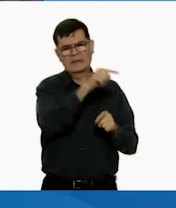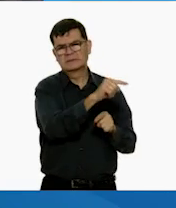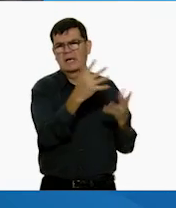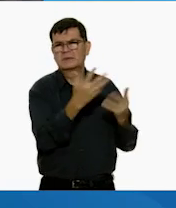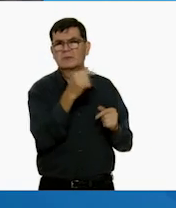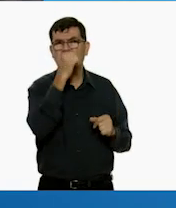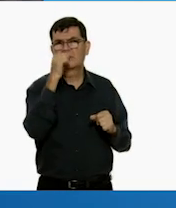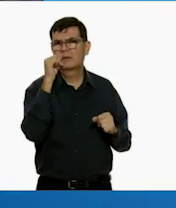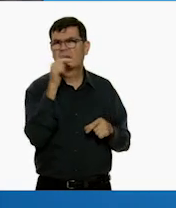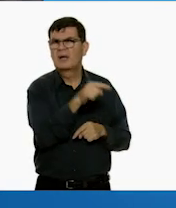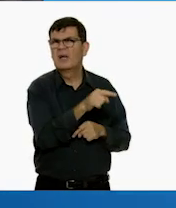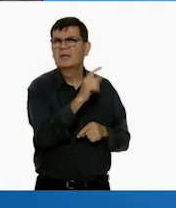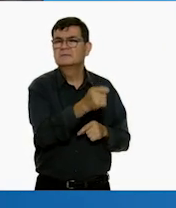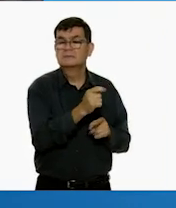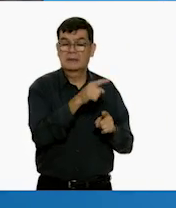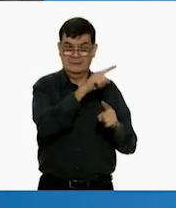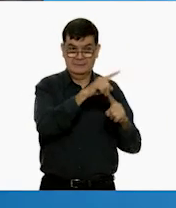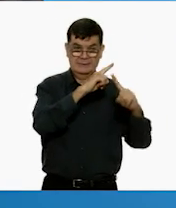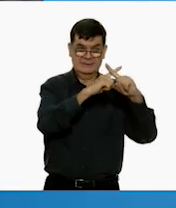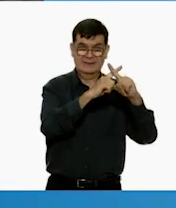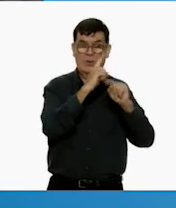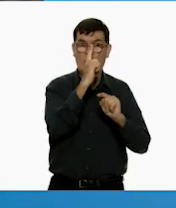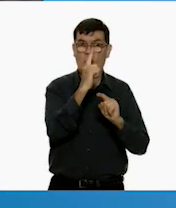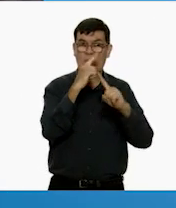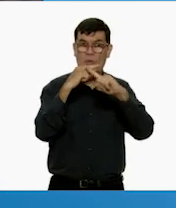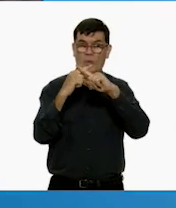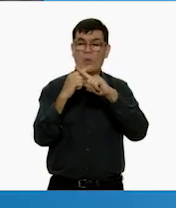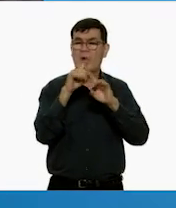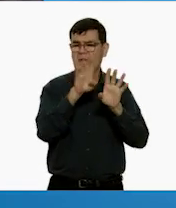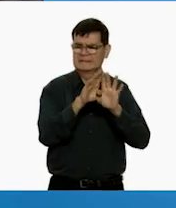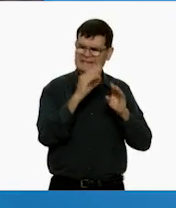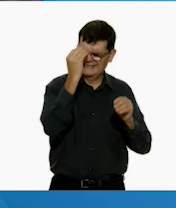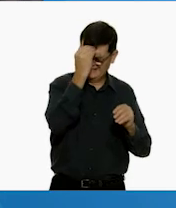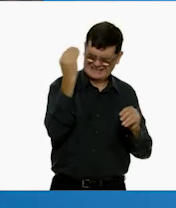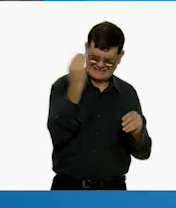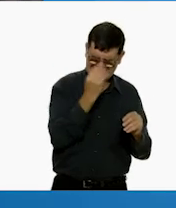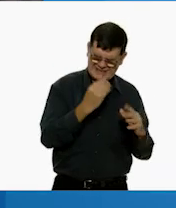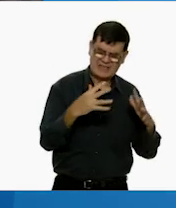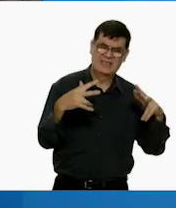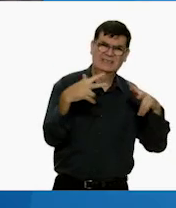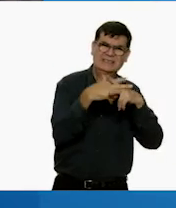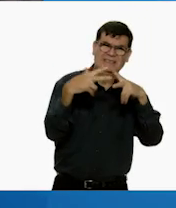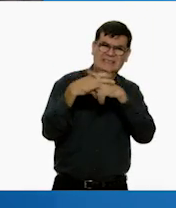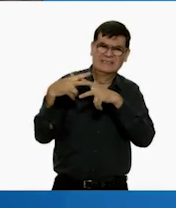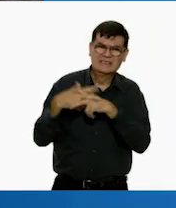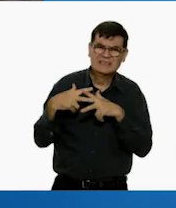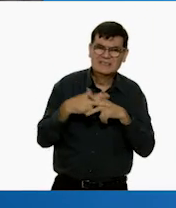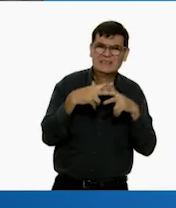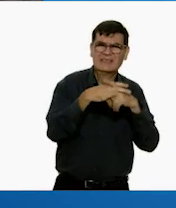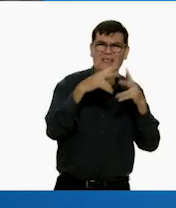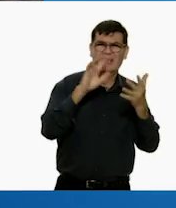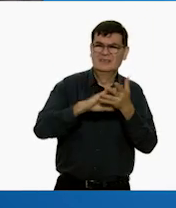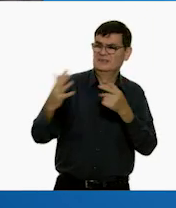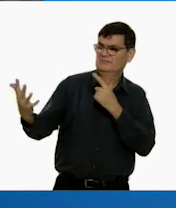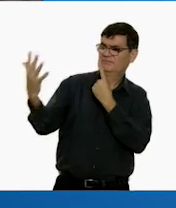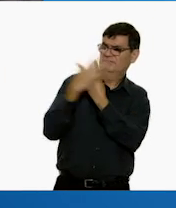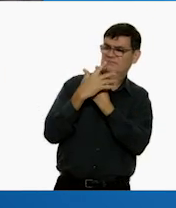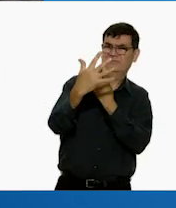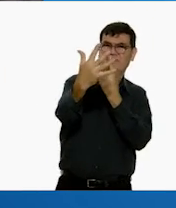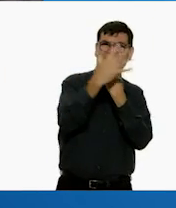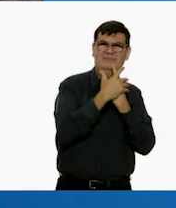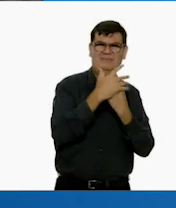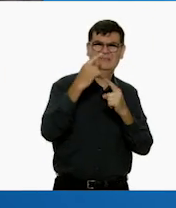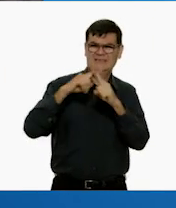porque también en ese siglo XIX tan terrible, con guerras fratricidas, invasiones